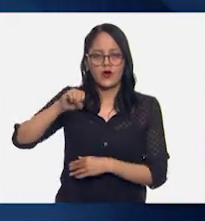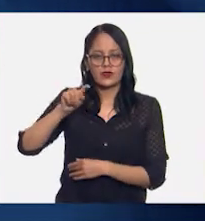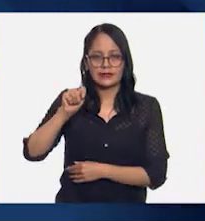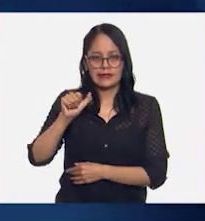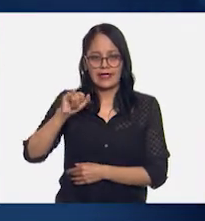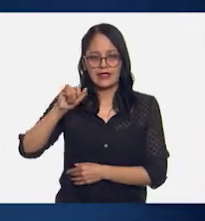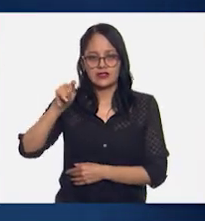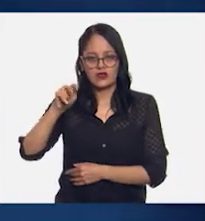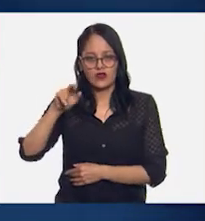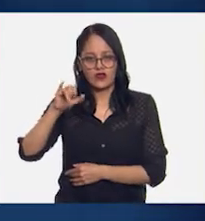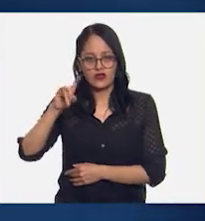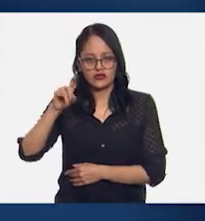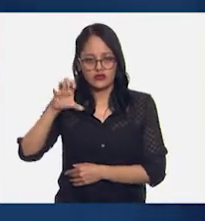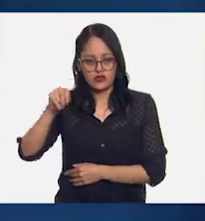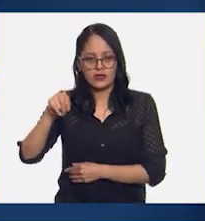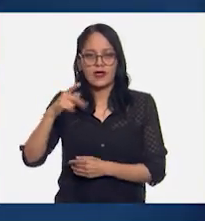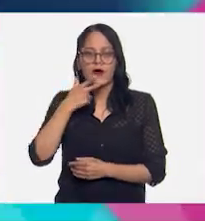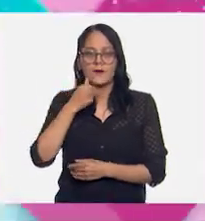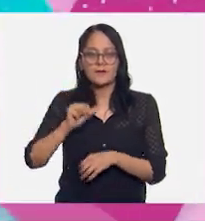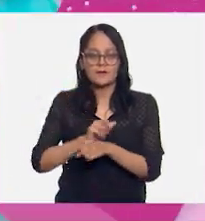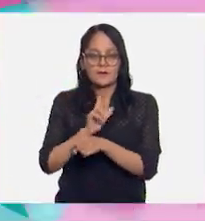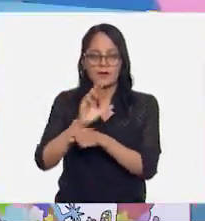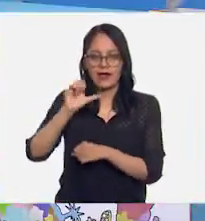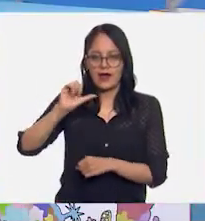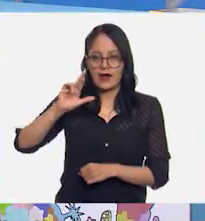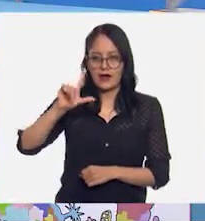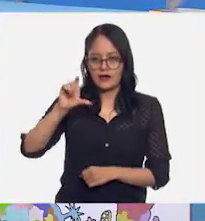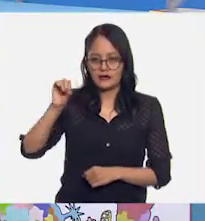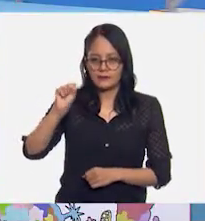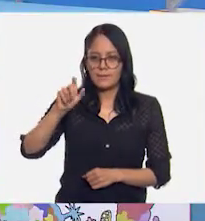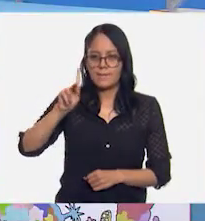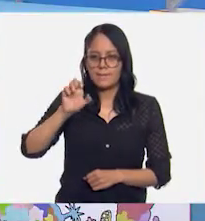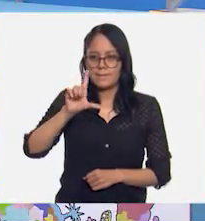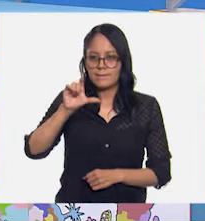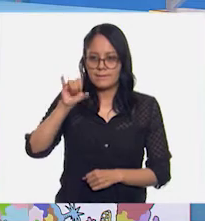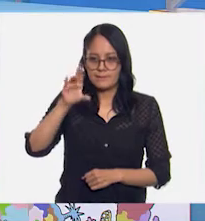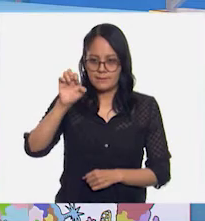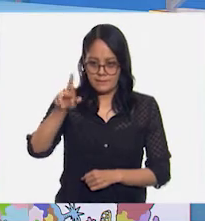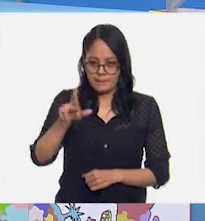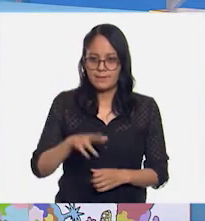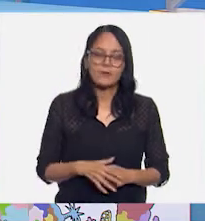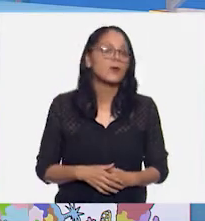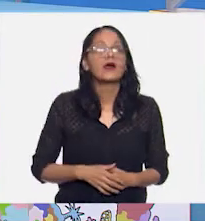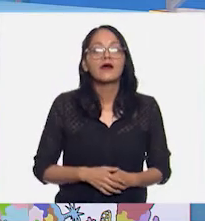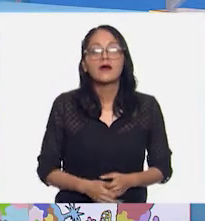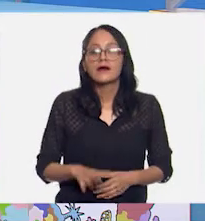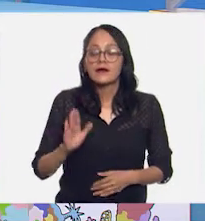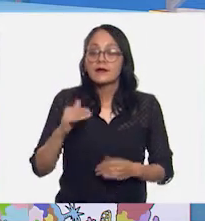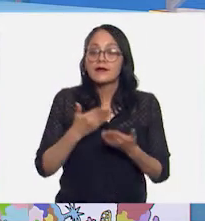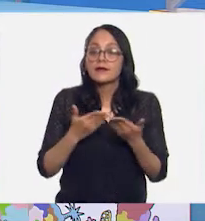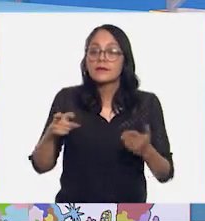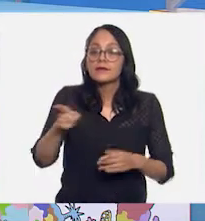2007, página 24. Gracias, María. Estudiantes en casa, María, ¿qué les pareció el poema?